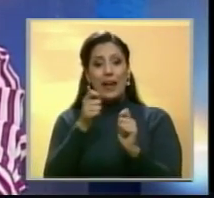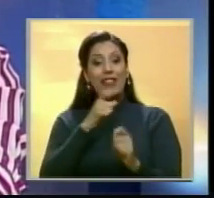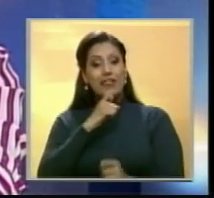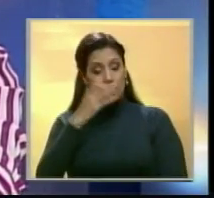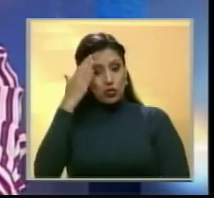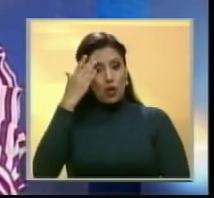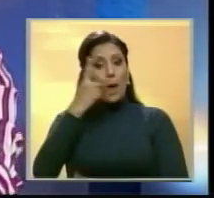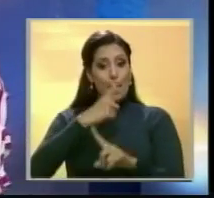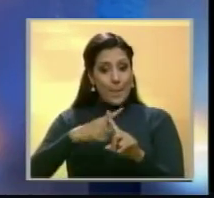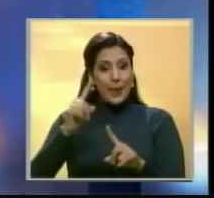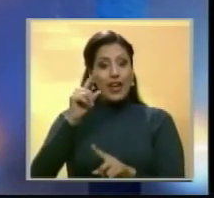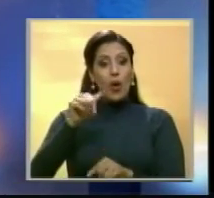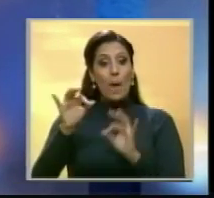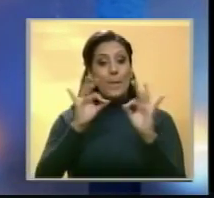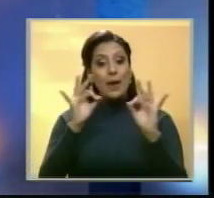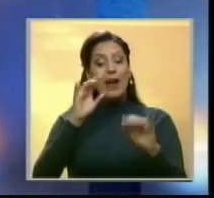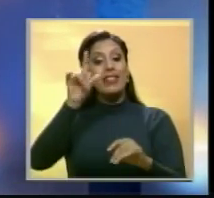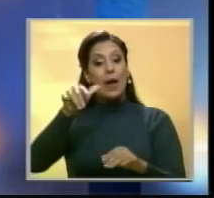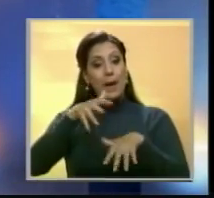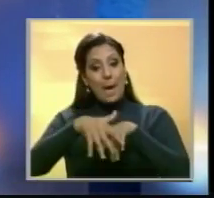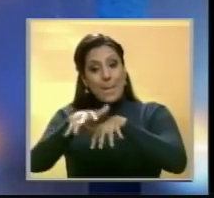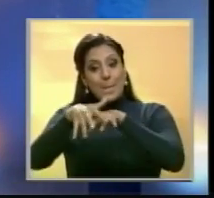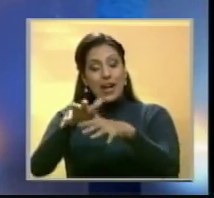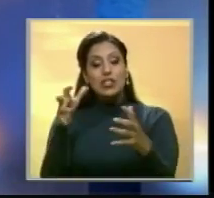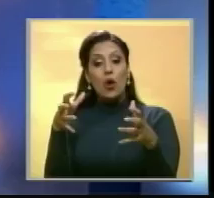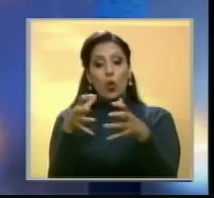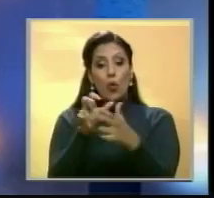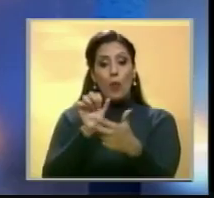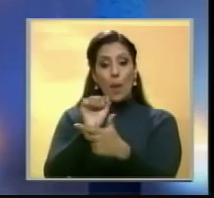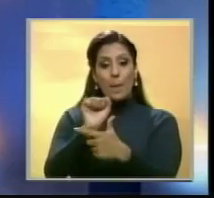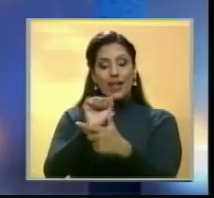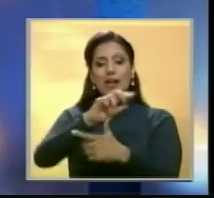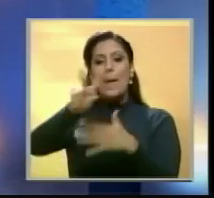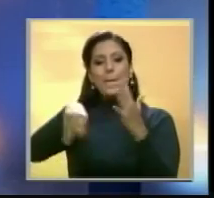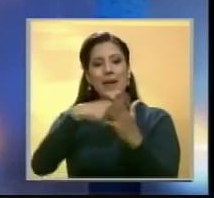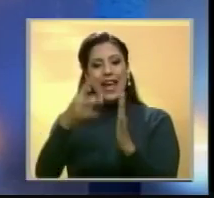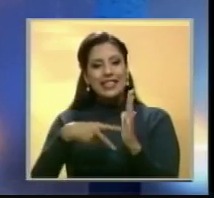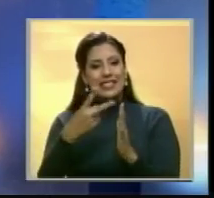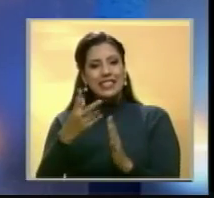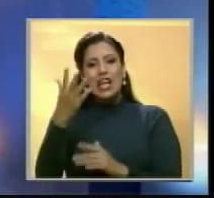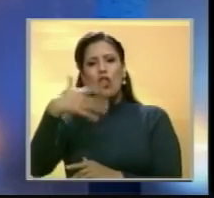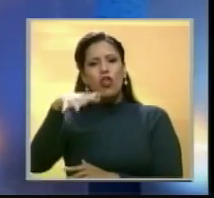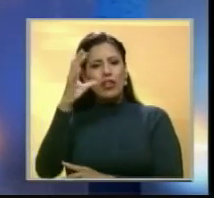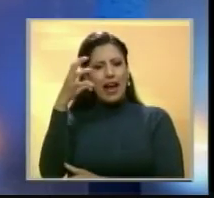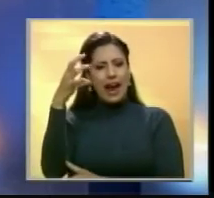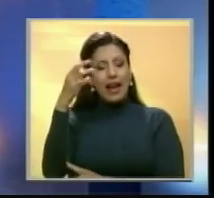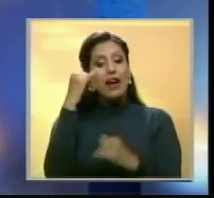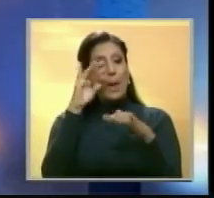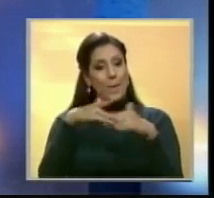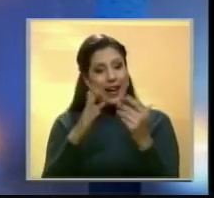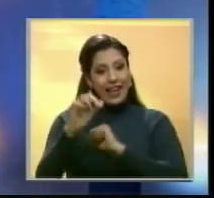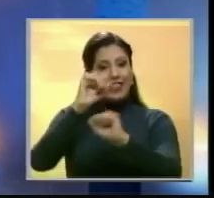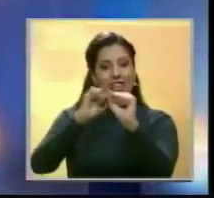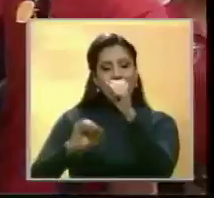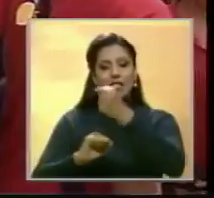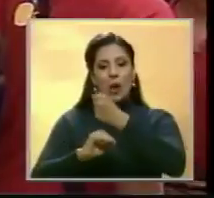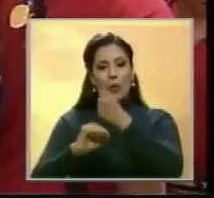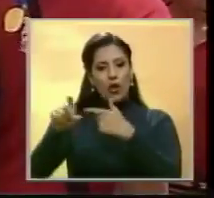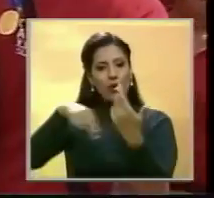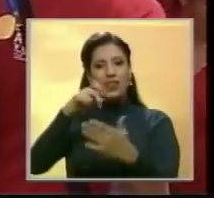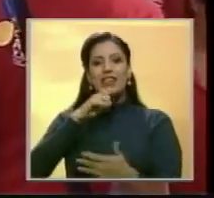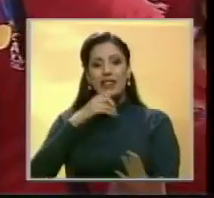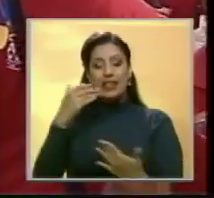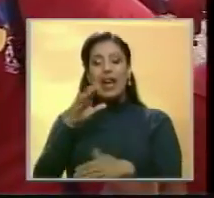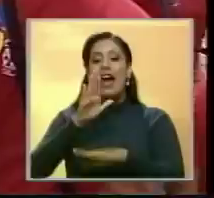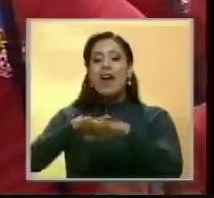eventos. También para hoy está prevista una concentración de seguidores del chavismo en la Plaza Diego Ibarra en defensa de la revolución. Esta actividad fue convocada por